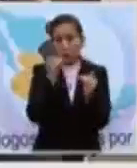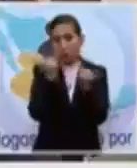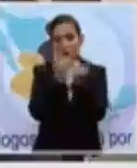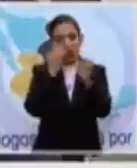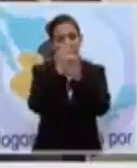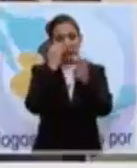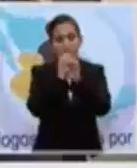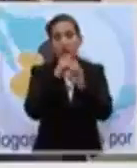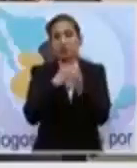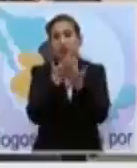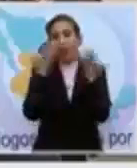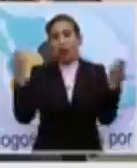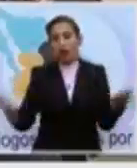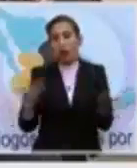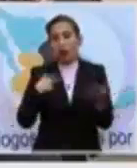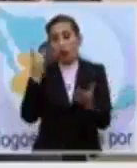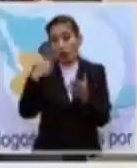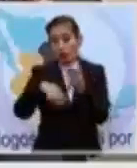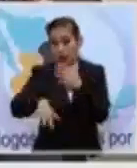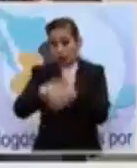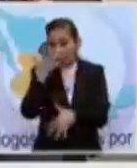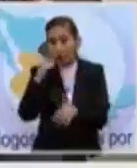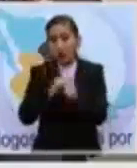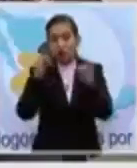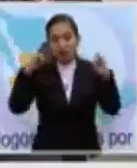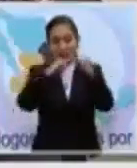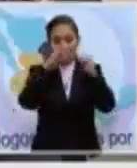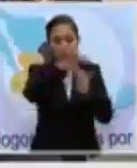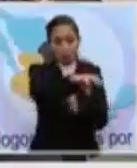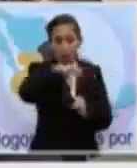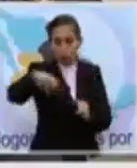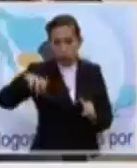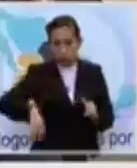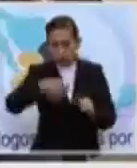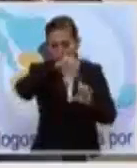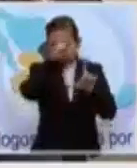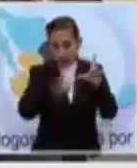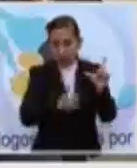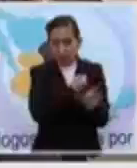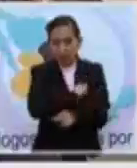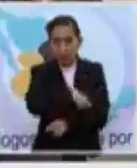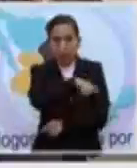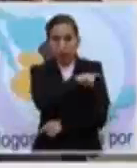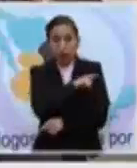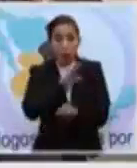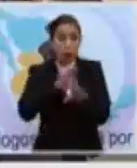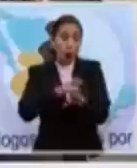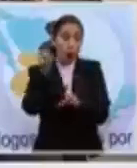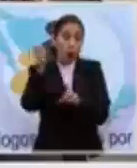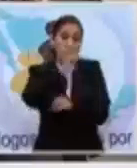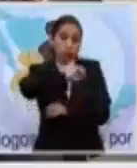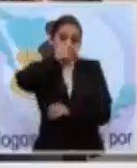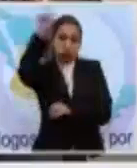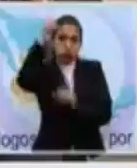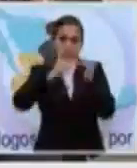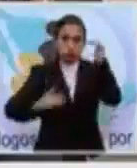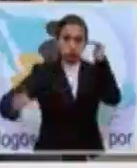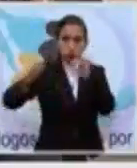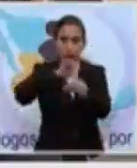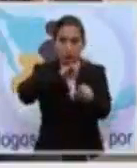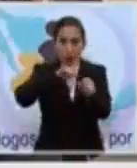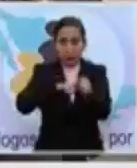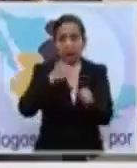entidades, y ahora vamos a empezarlo a hacer en el 2015 con los institutos nacionales de salud y de alta especialidad. Y por otro